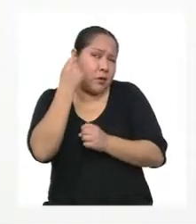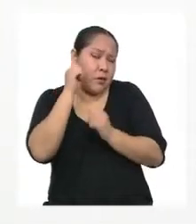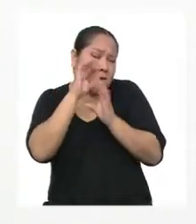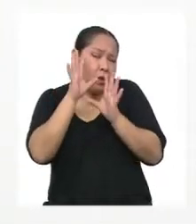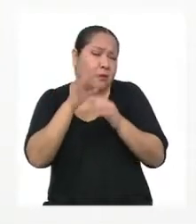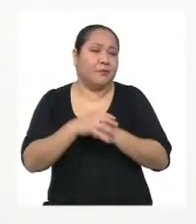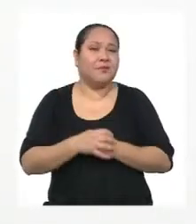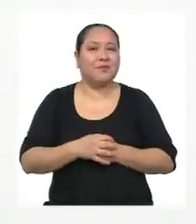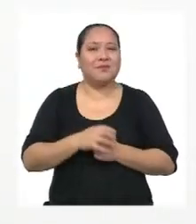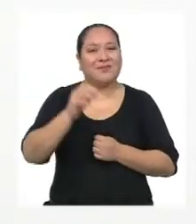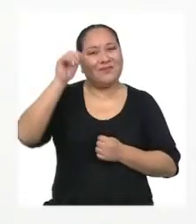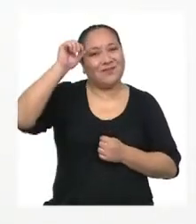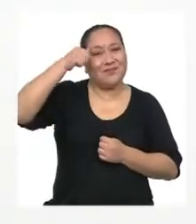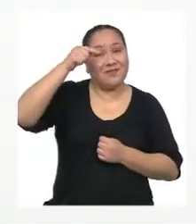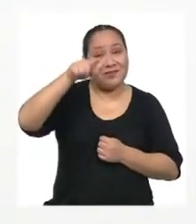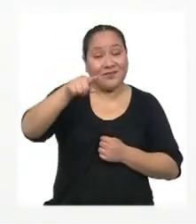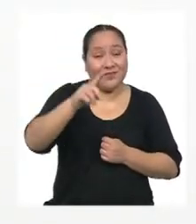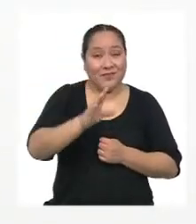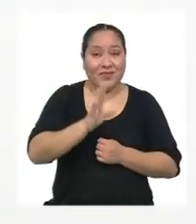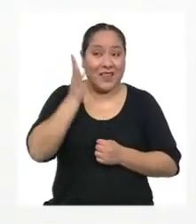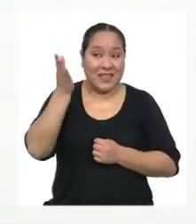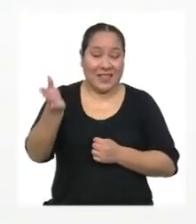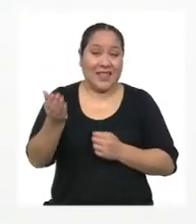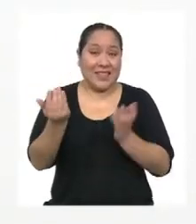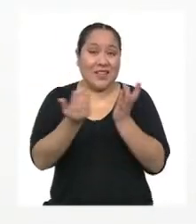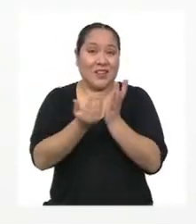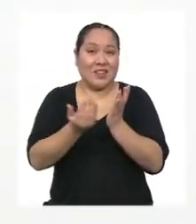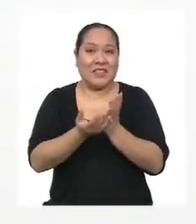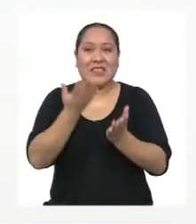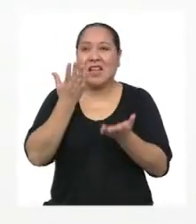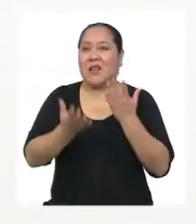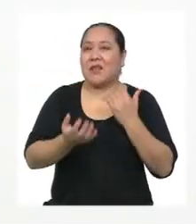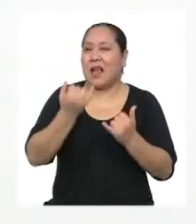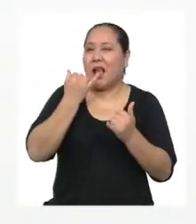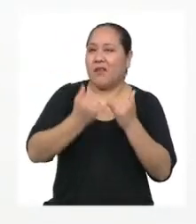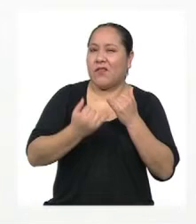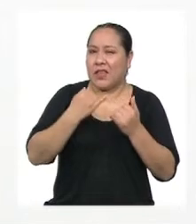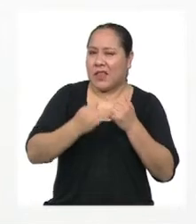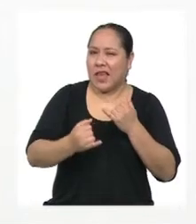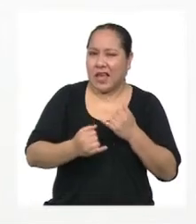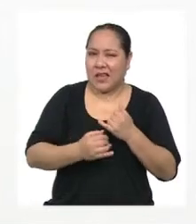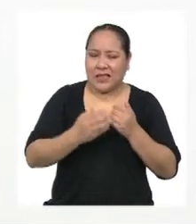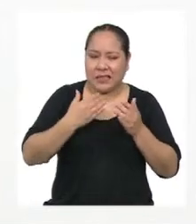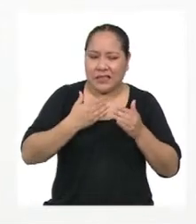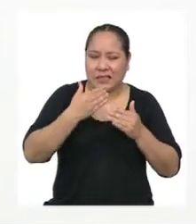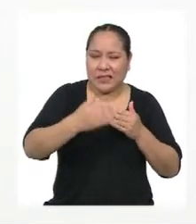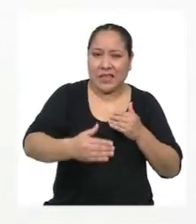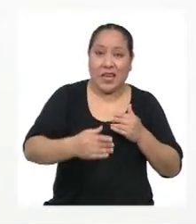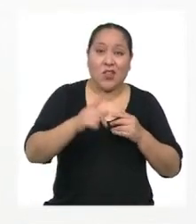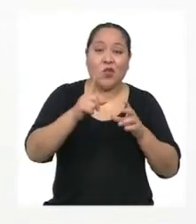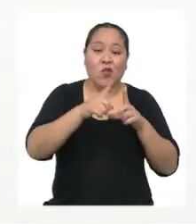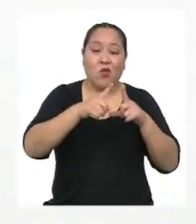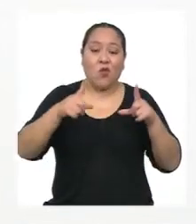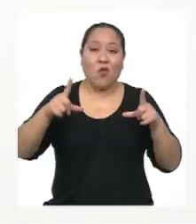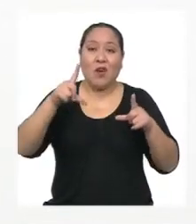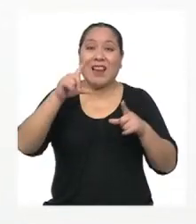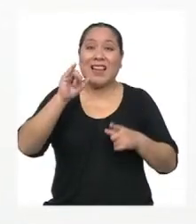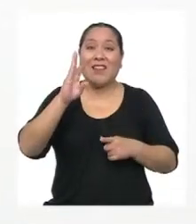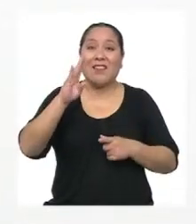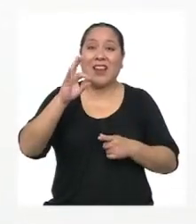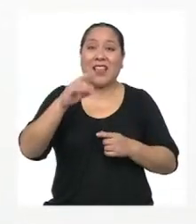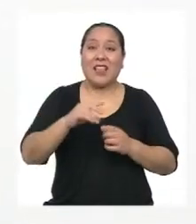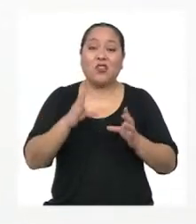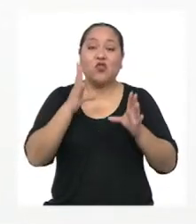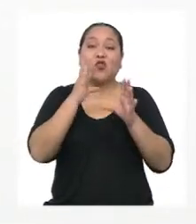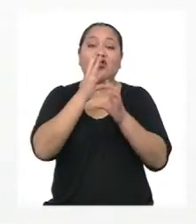¿Recuerdas cuando estabas en el colegio? Seguro que al final de cada bimestre, en tu libreta de notas, veías un resumen con